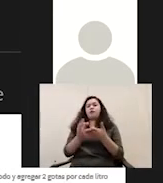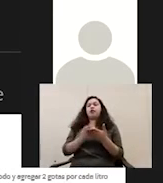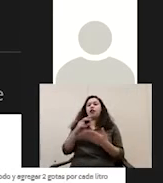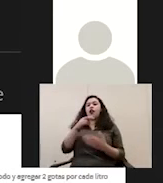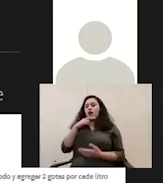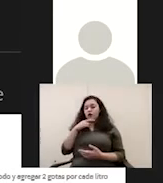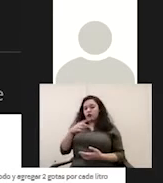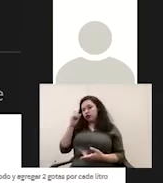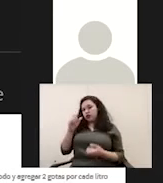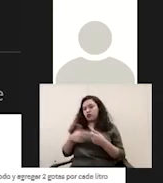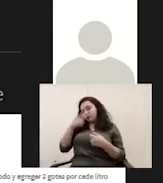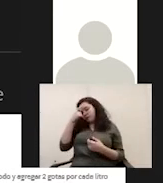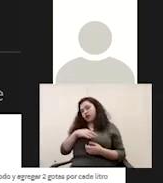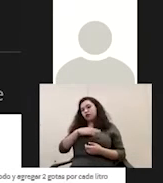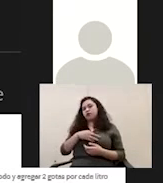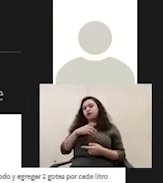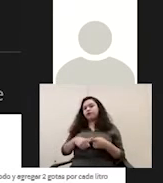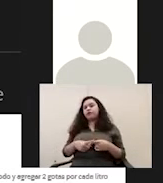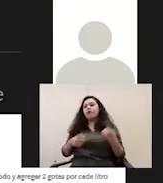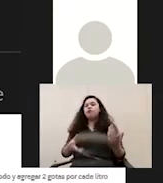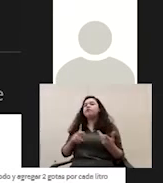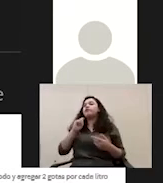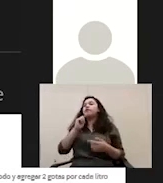la desinfección, interfiere